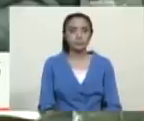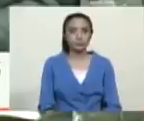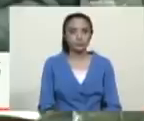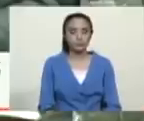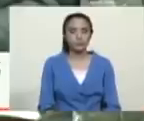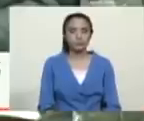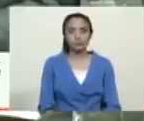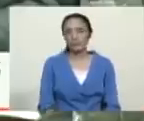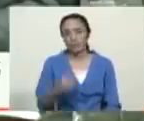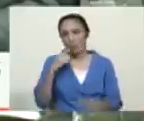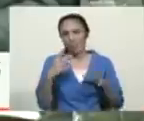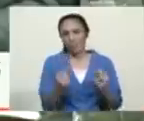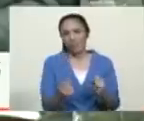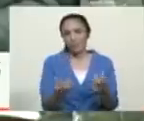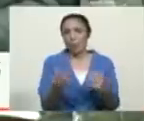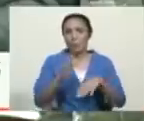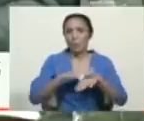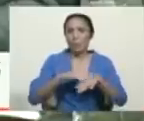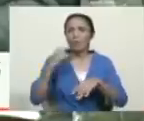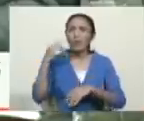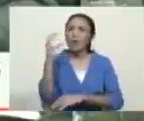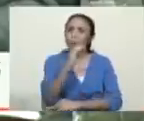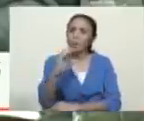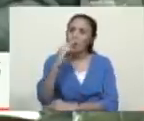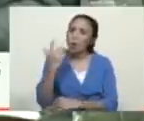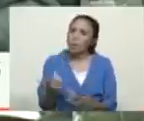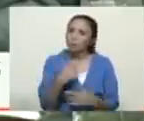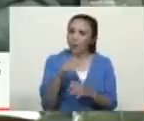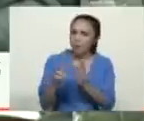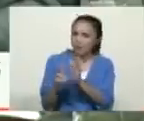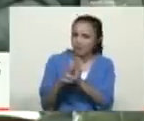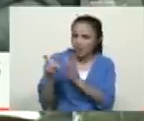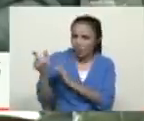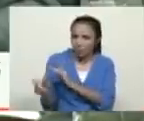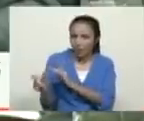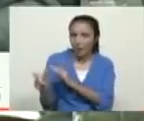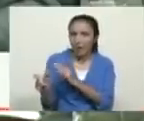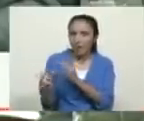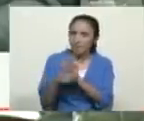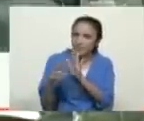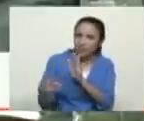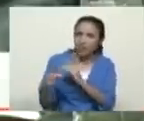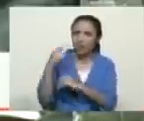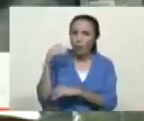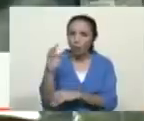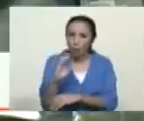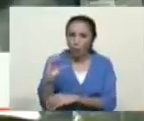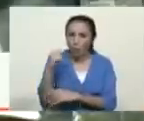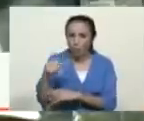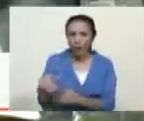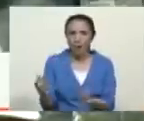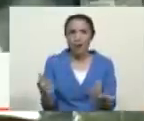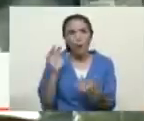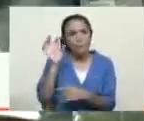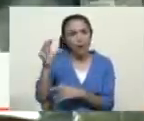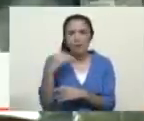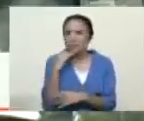No entendemos por qué Colombia, país vecino de Venezuela, en lugar de resolver sus